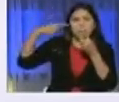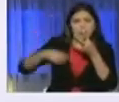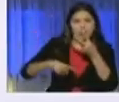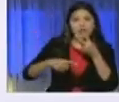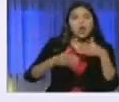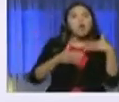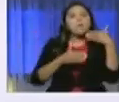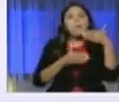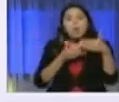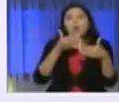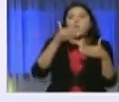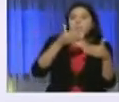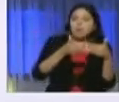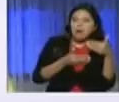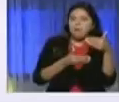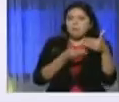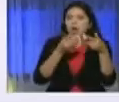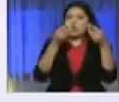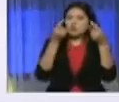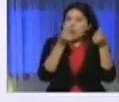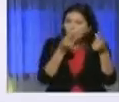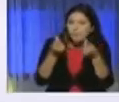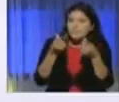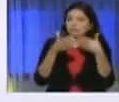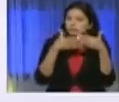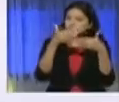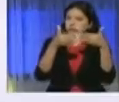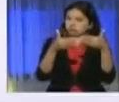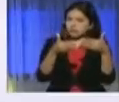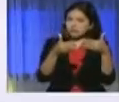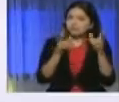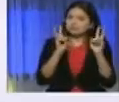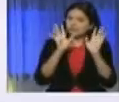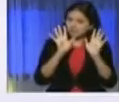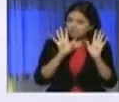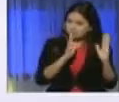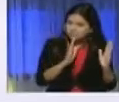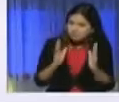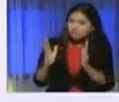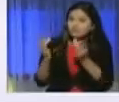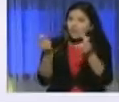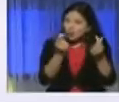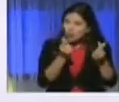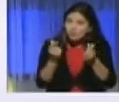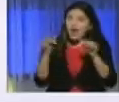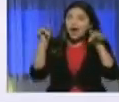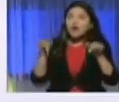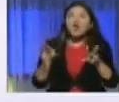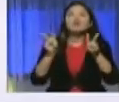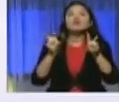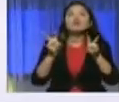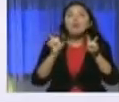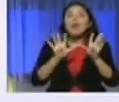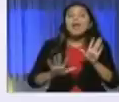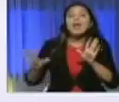economía, normalizándola, entre comillas, en el sentido de que sea una nueva economía, surja la economía